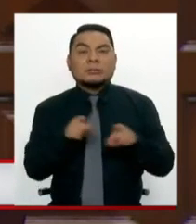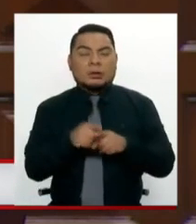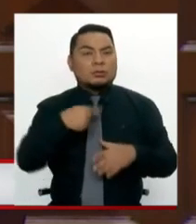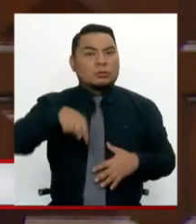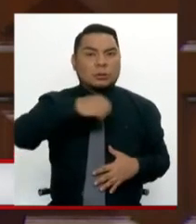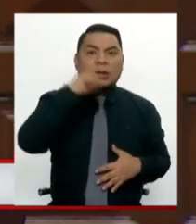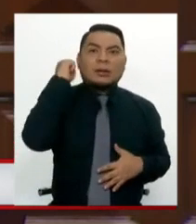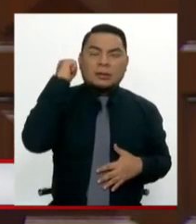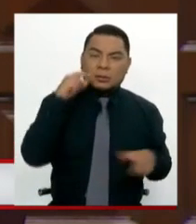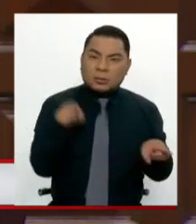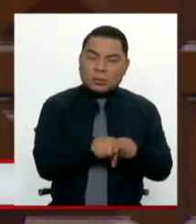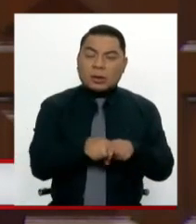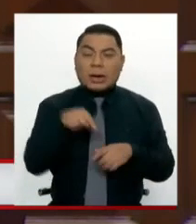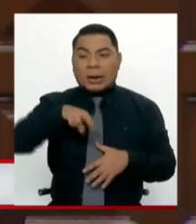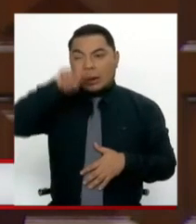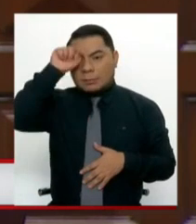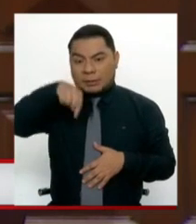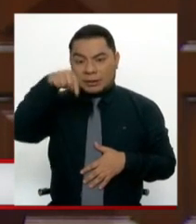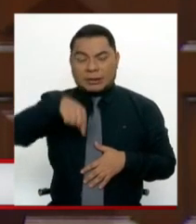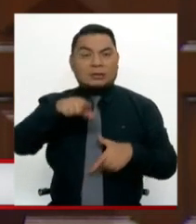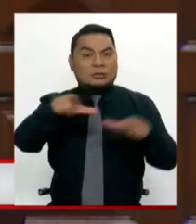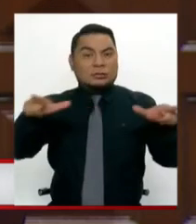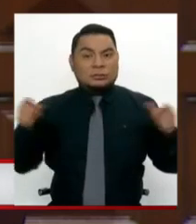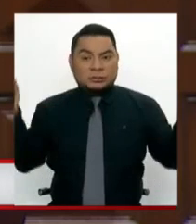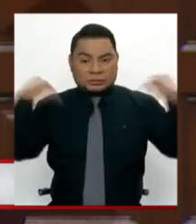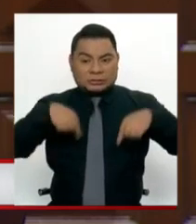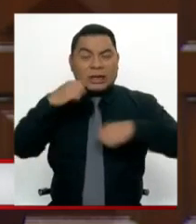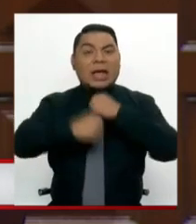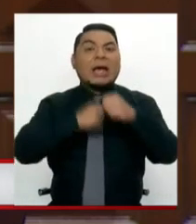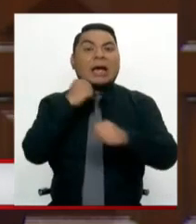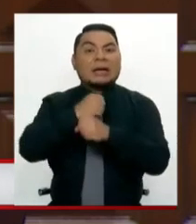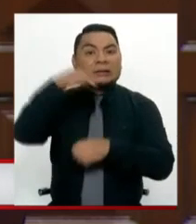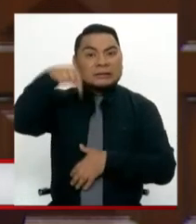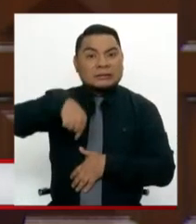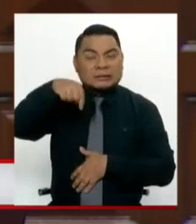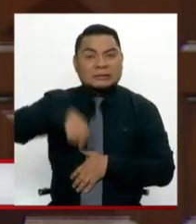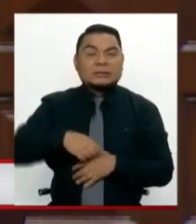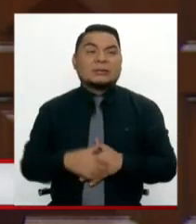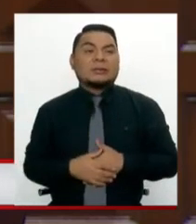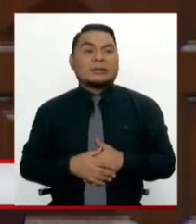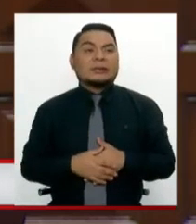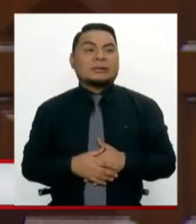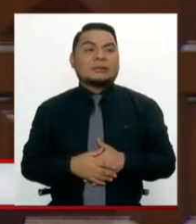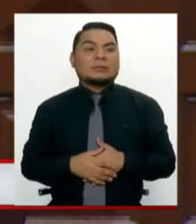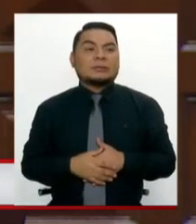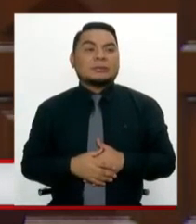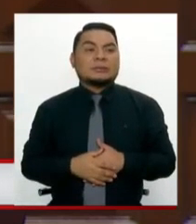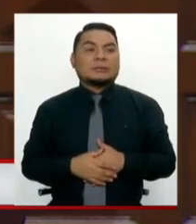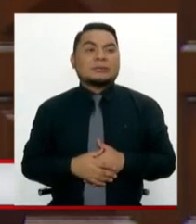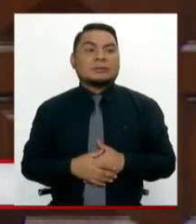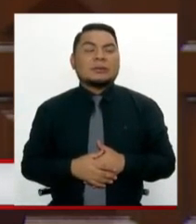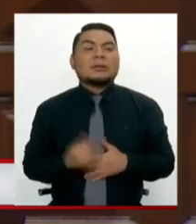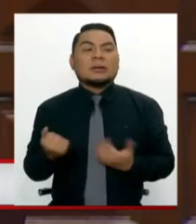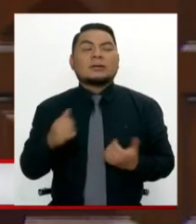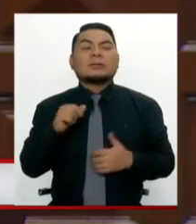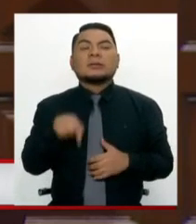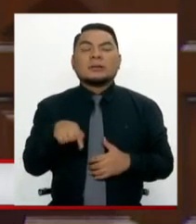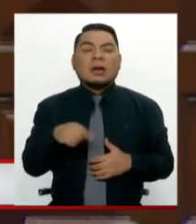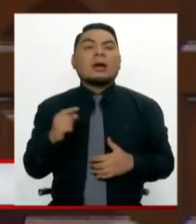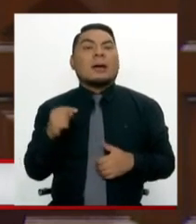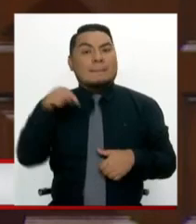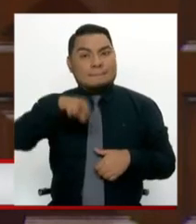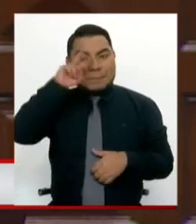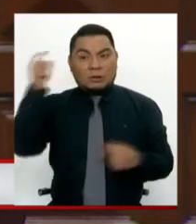Derecho. El Perú será sede este año del 52 periodo